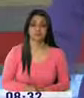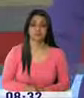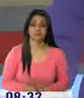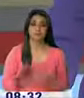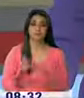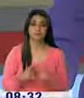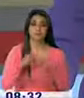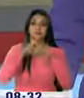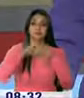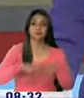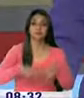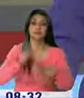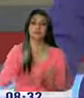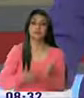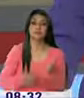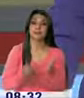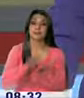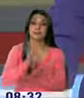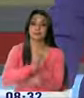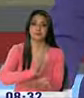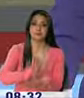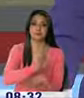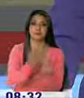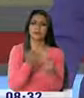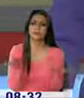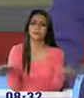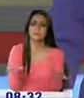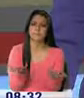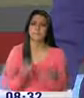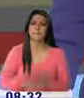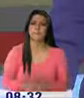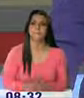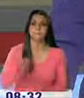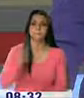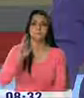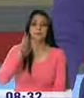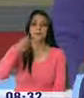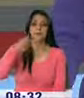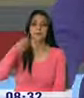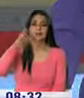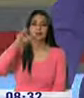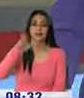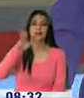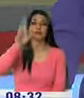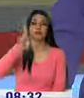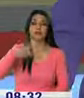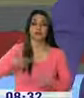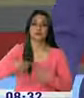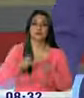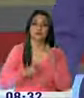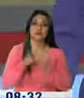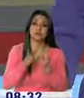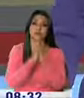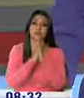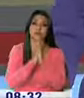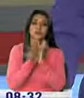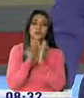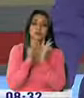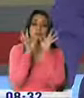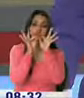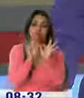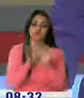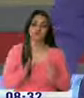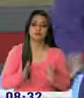Seguimos revisando lo que sucede ahí en su barrio. Ahora nos vamos hasta el sector de Argelia, al sur de Quito. Ahí los moradores solicitan nuevamente el mantenimiento